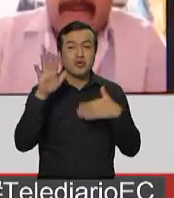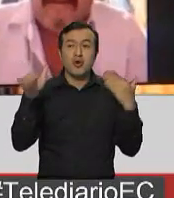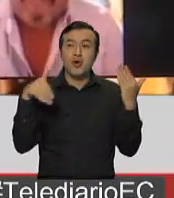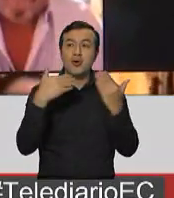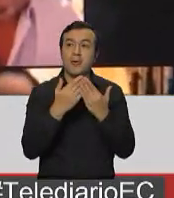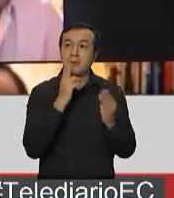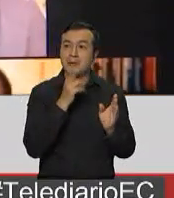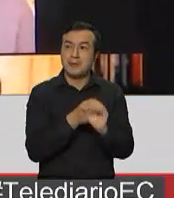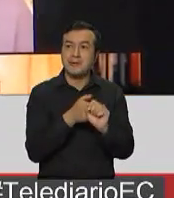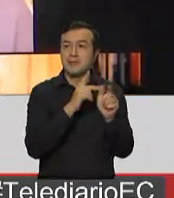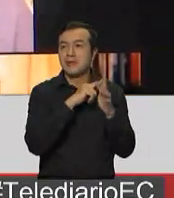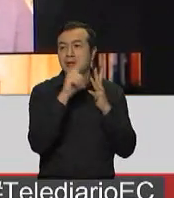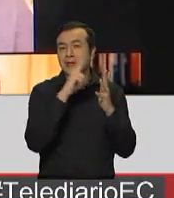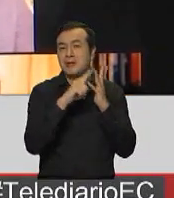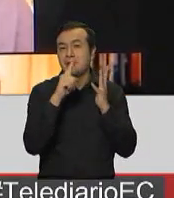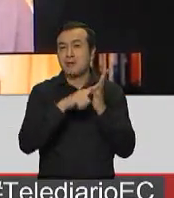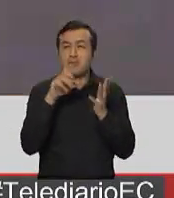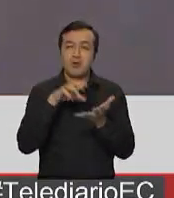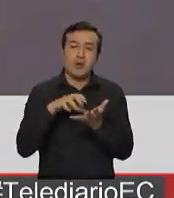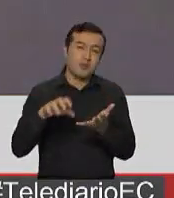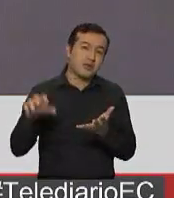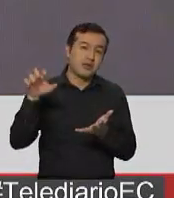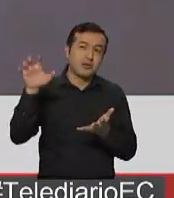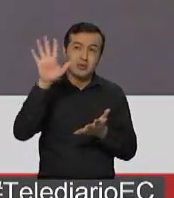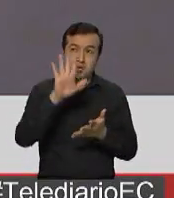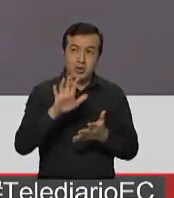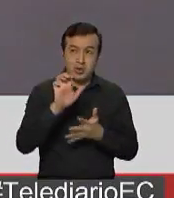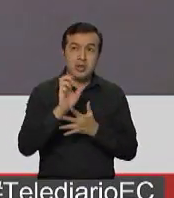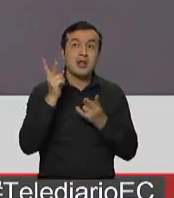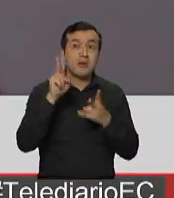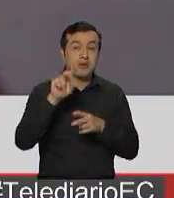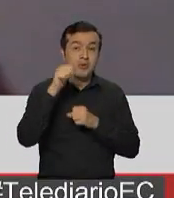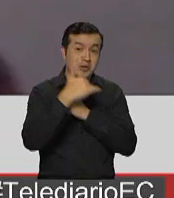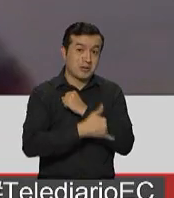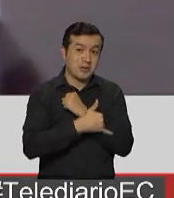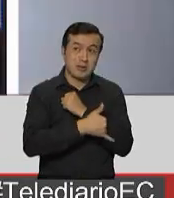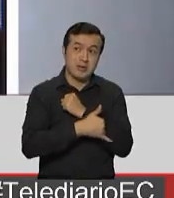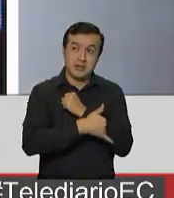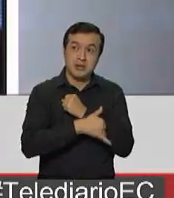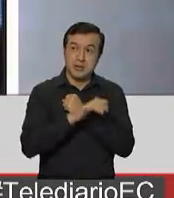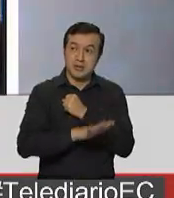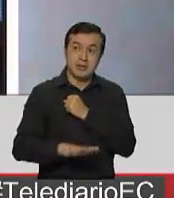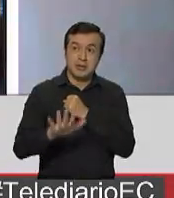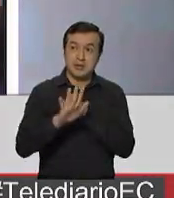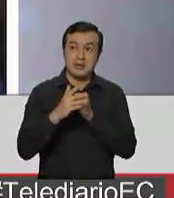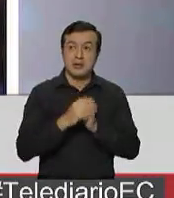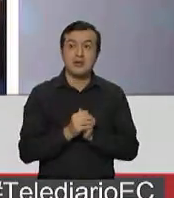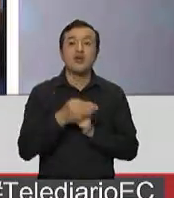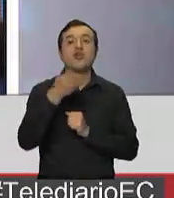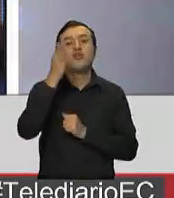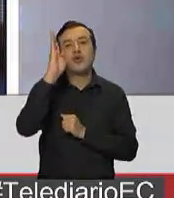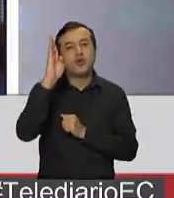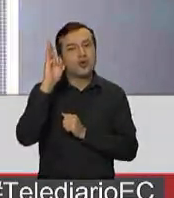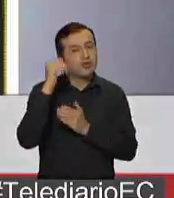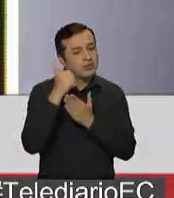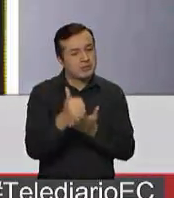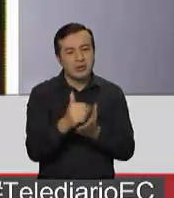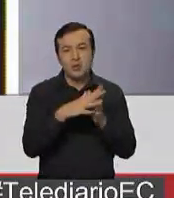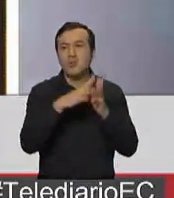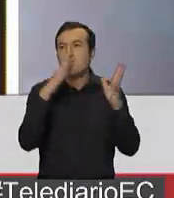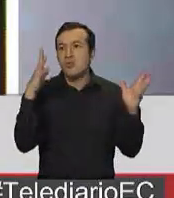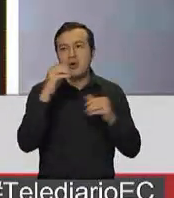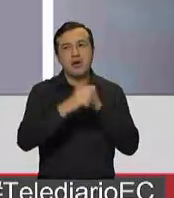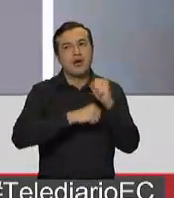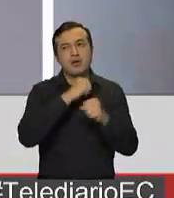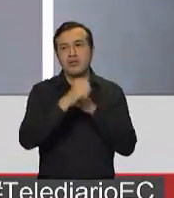telemática desde distintas provincias del país y fuera del territorio nacional. Dios te ha premiado dando muchos años